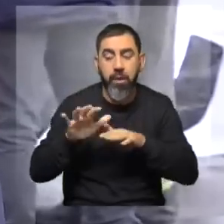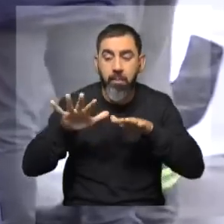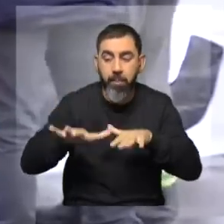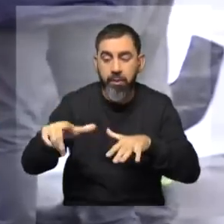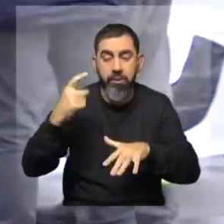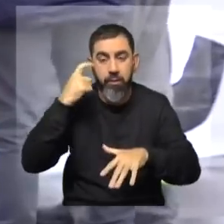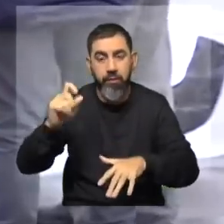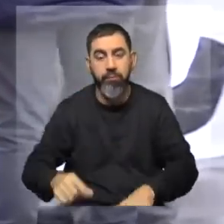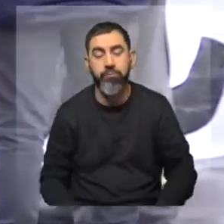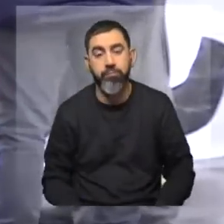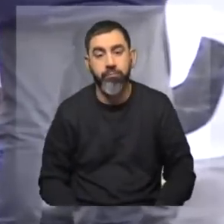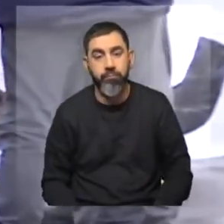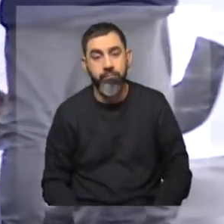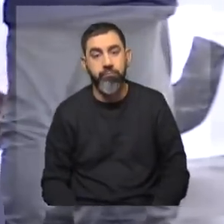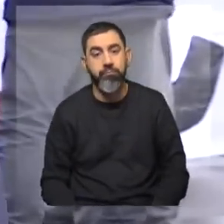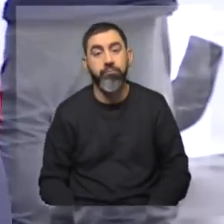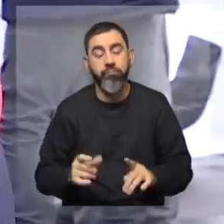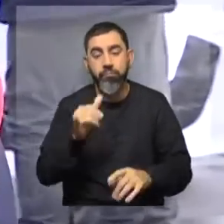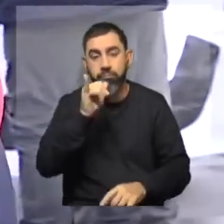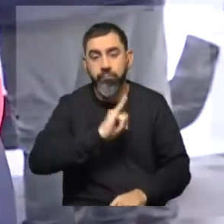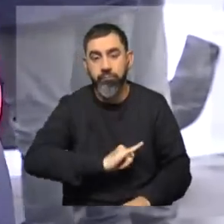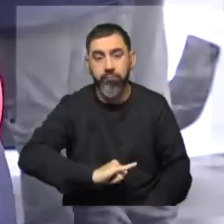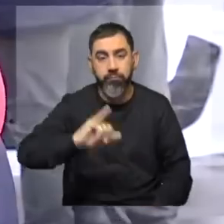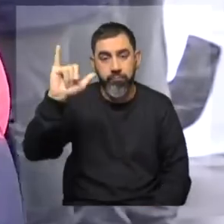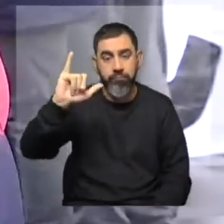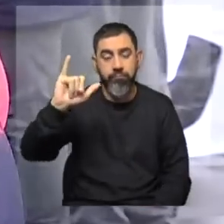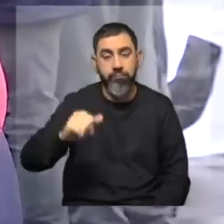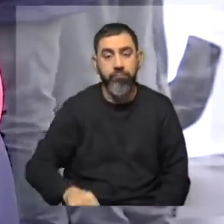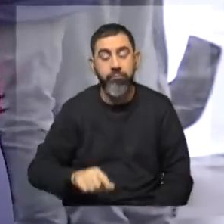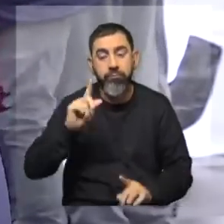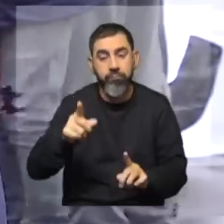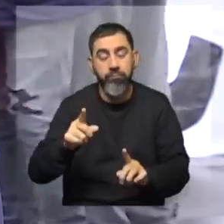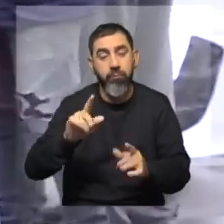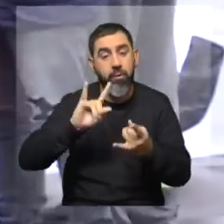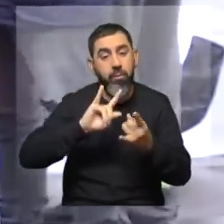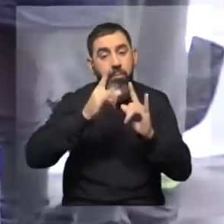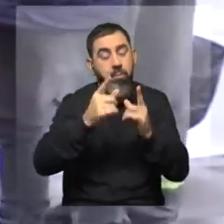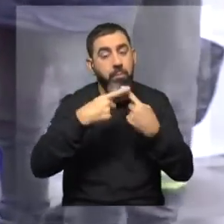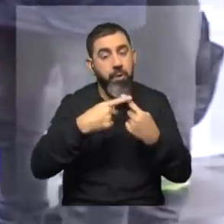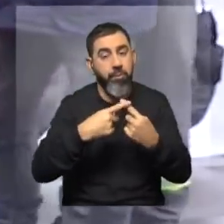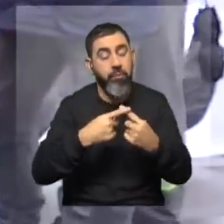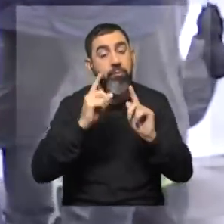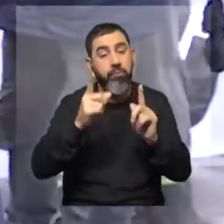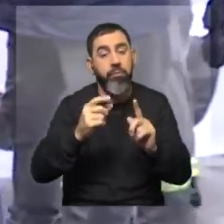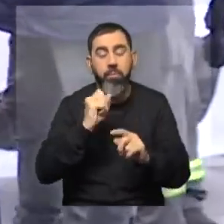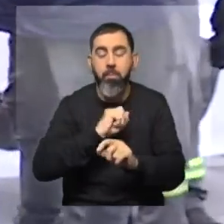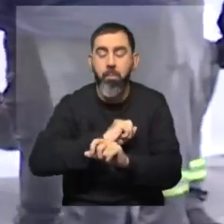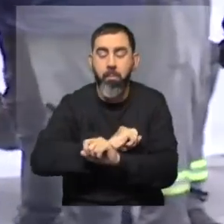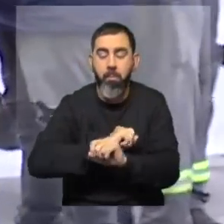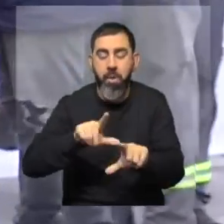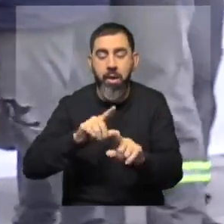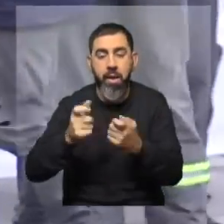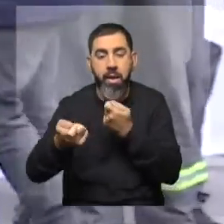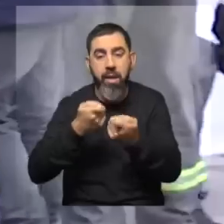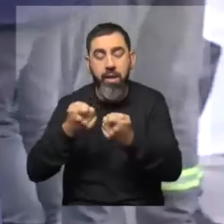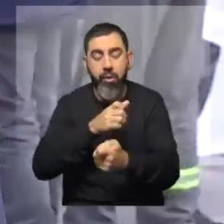esta iniciativa este y también denunciando no este primero que esto debe de pasar por el parlamento y segundo es un muy mal negocio para el